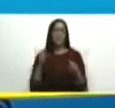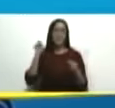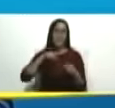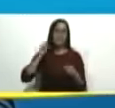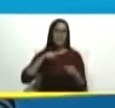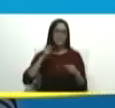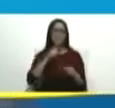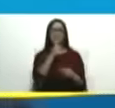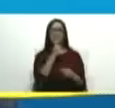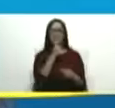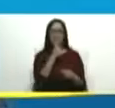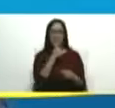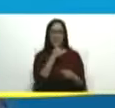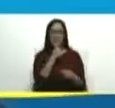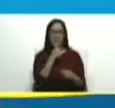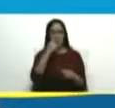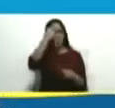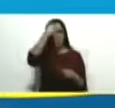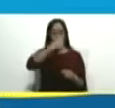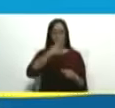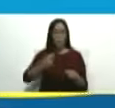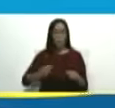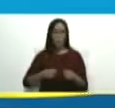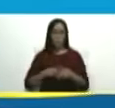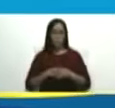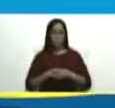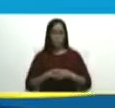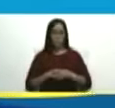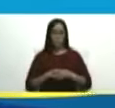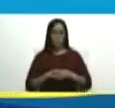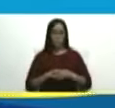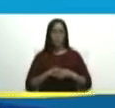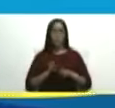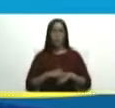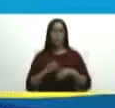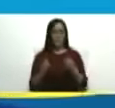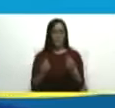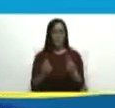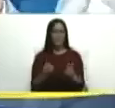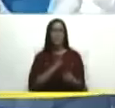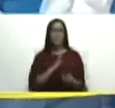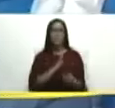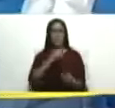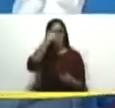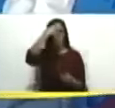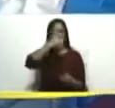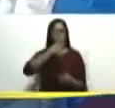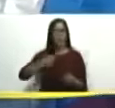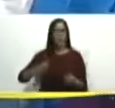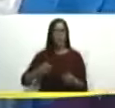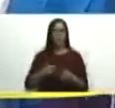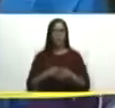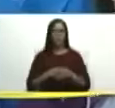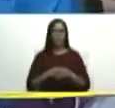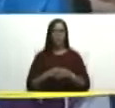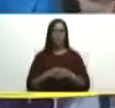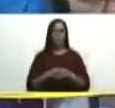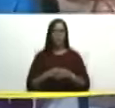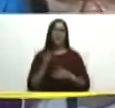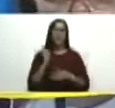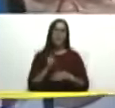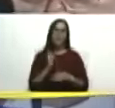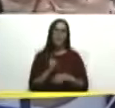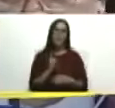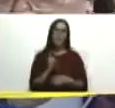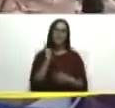necesaria. ¿Para quién? Para la población. Porque esta plata le pertenece al pueblo, que debe llegar